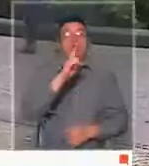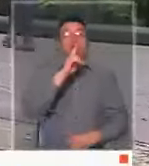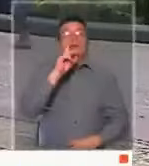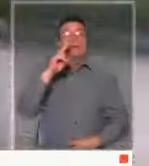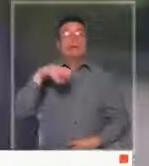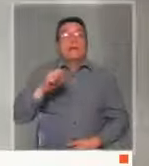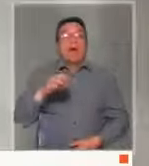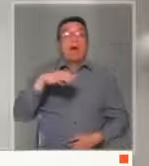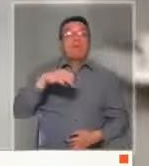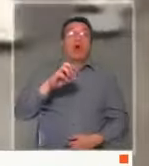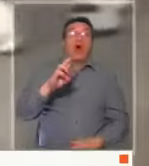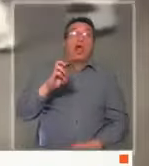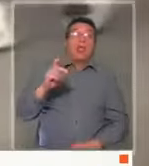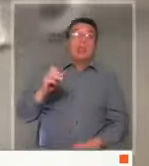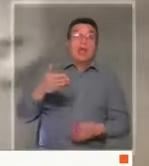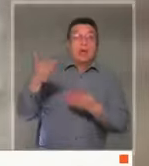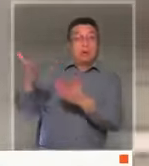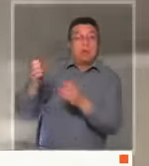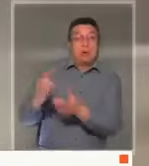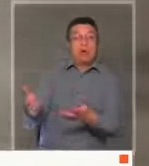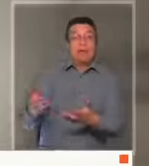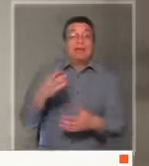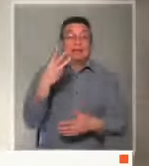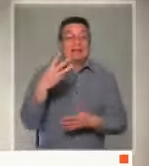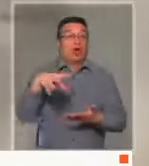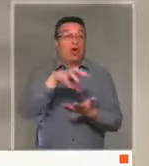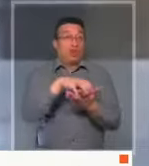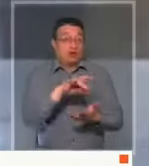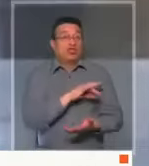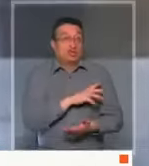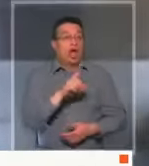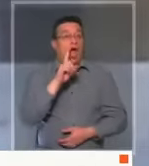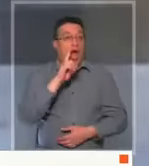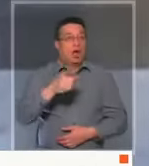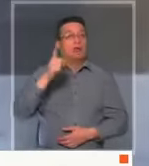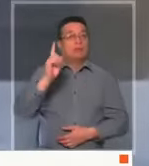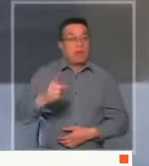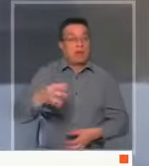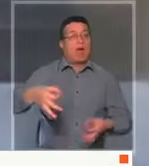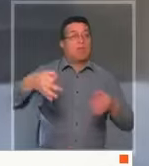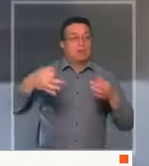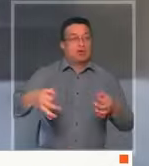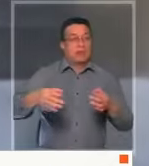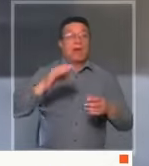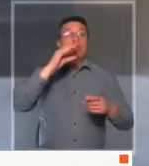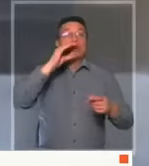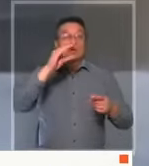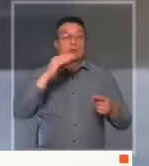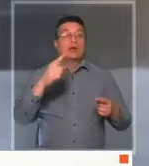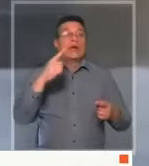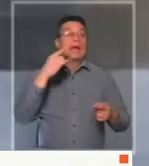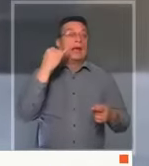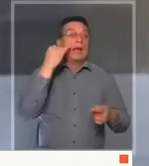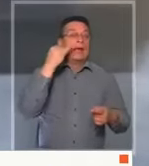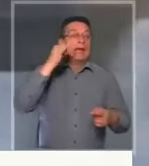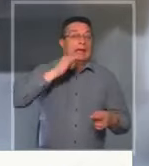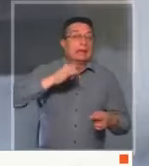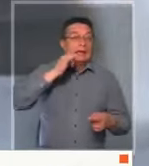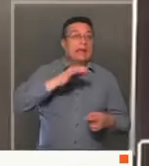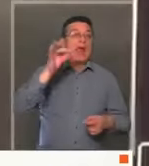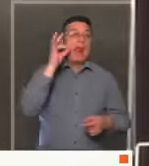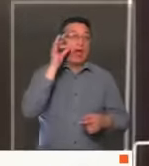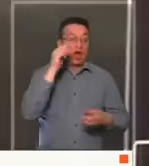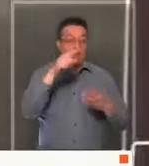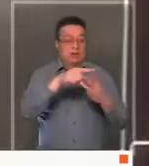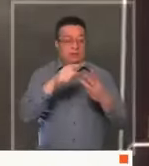ser por ahí. Hasta ahora, tres comunas del país cuentan con una ordenanza municipal, Concepción, Iquique y Las Condes. Medida que